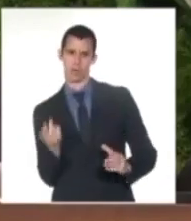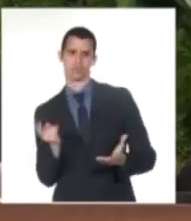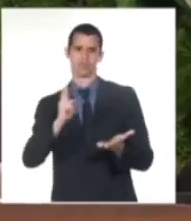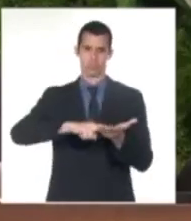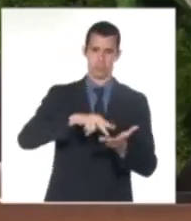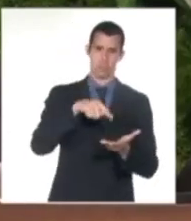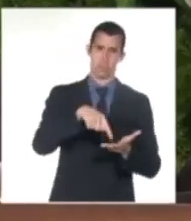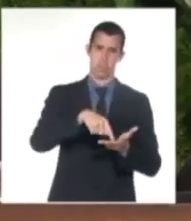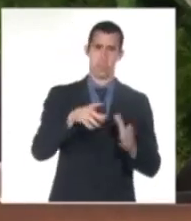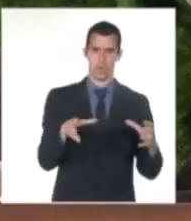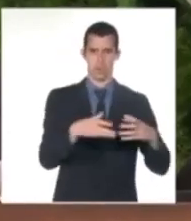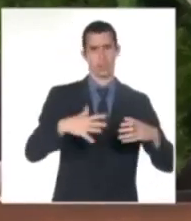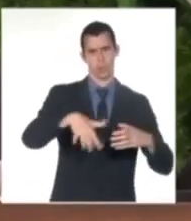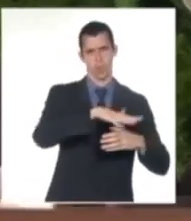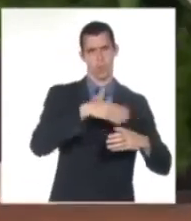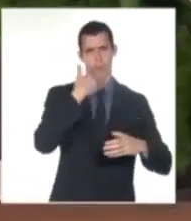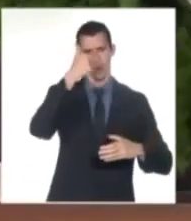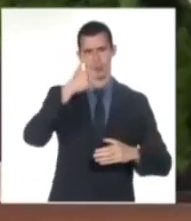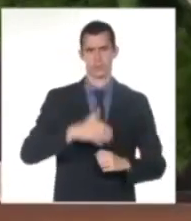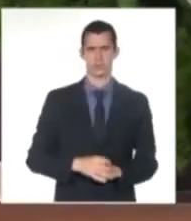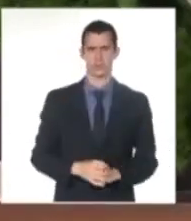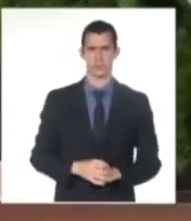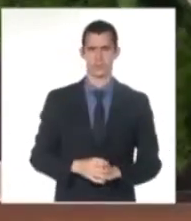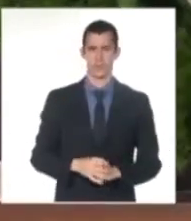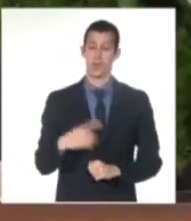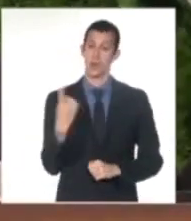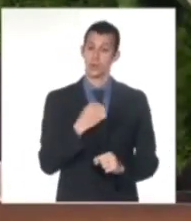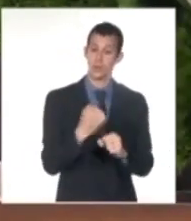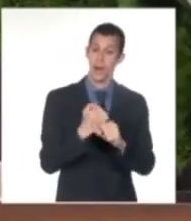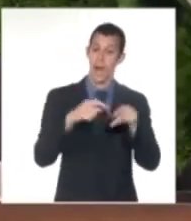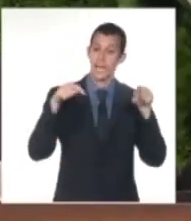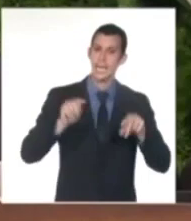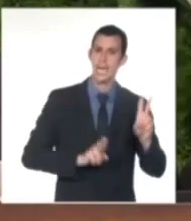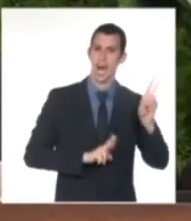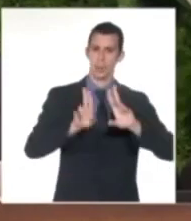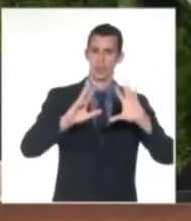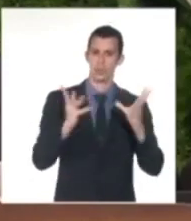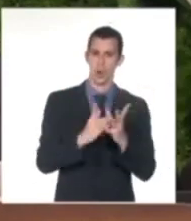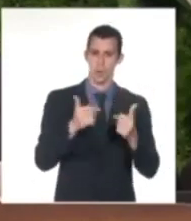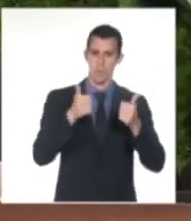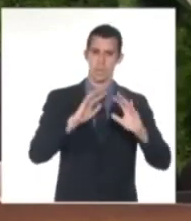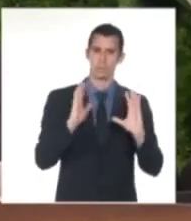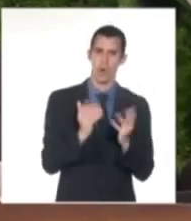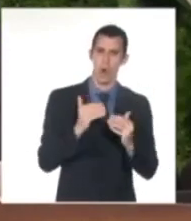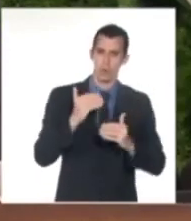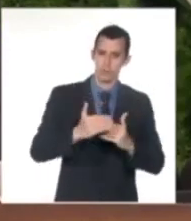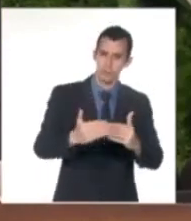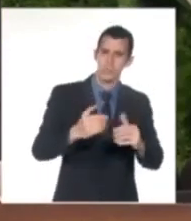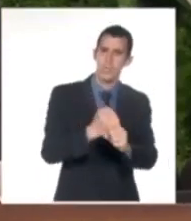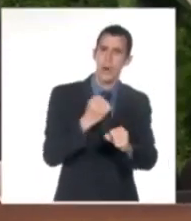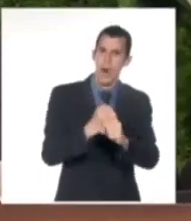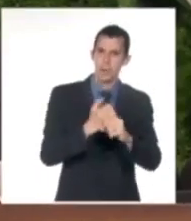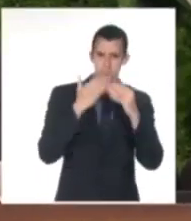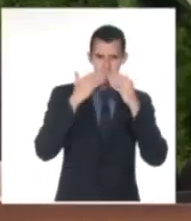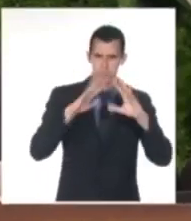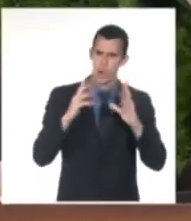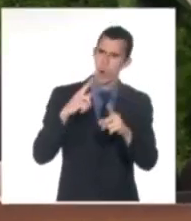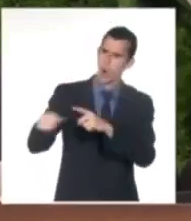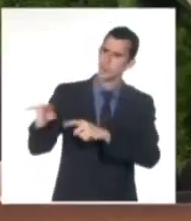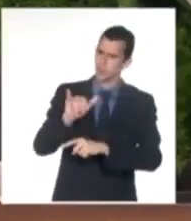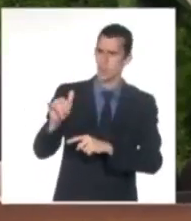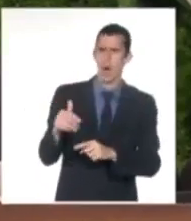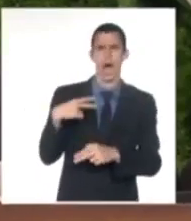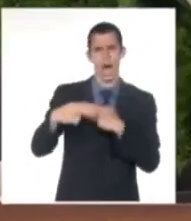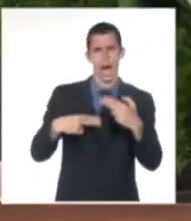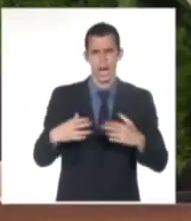de cooperación regional será piedra angular de los esfuerzos comunes. Así se puede aprovechar también lo avanzado en la